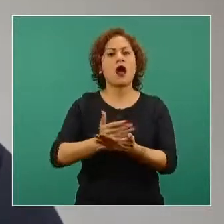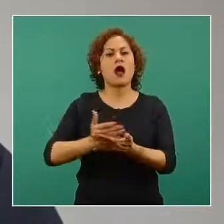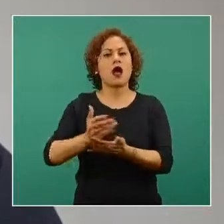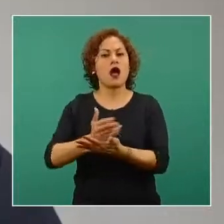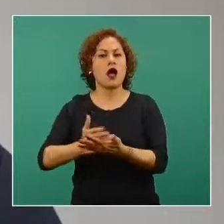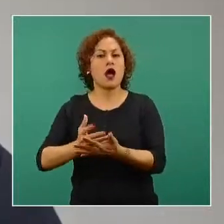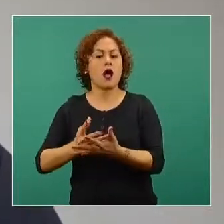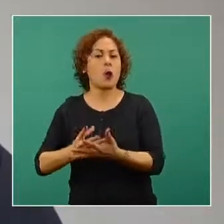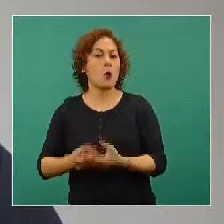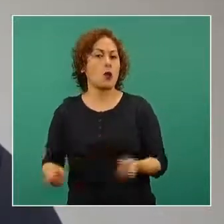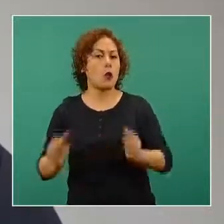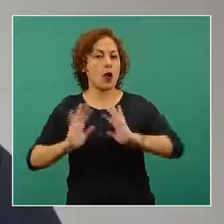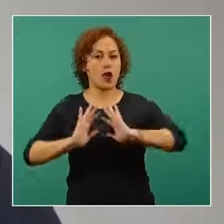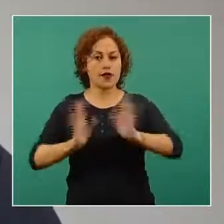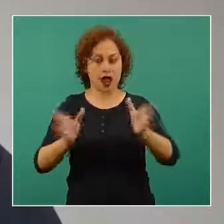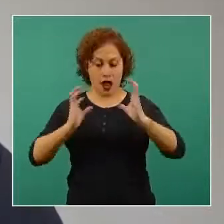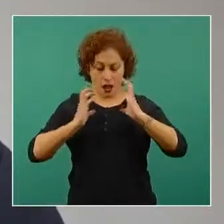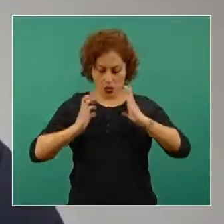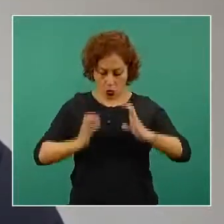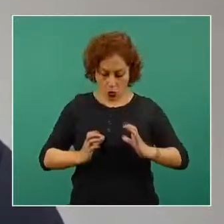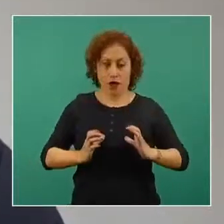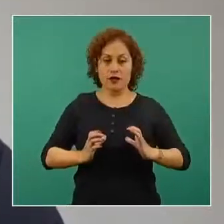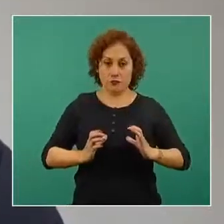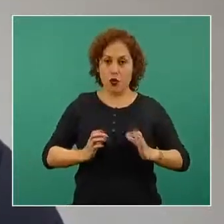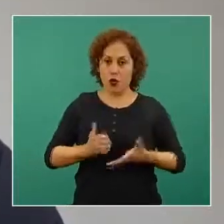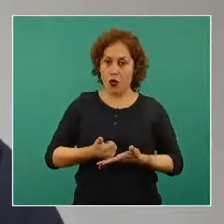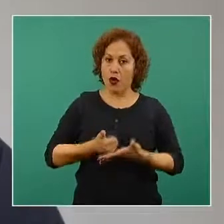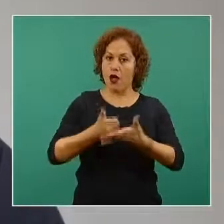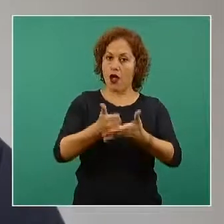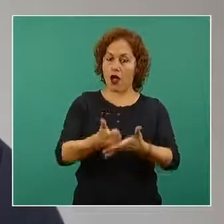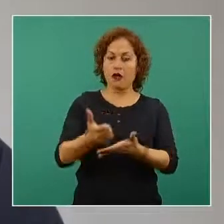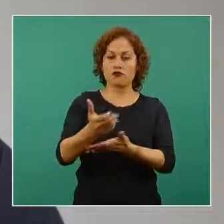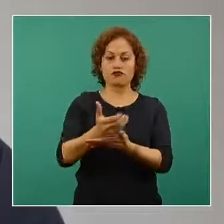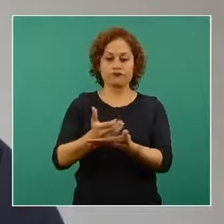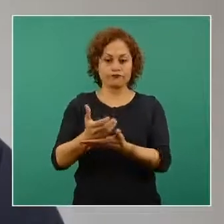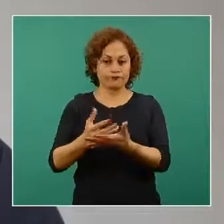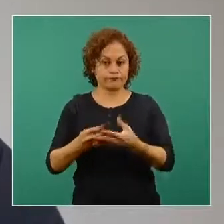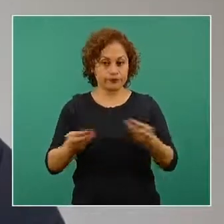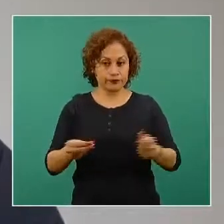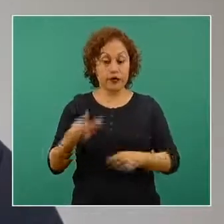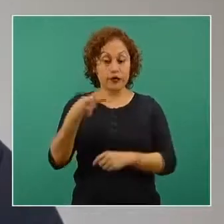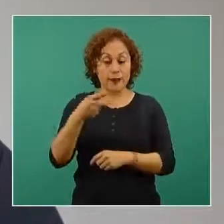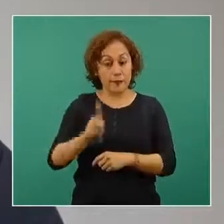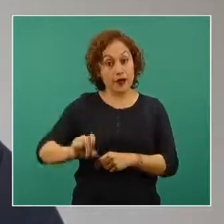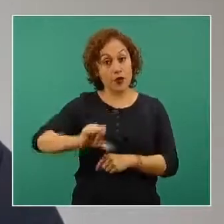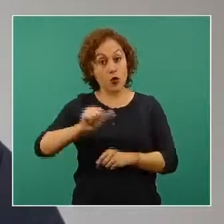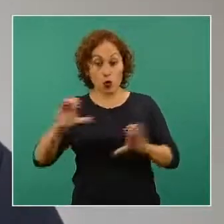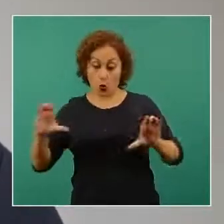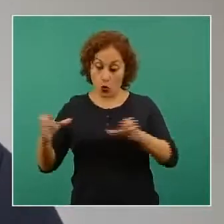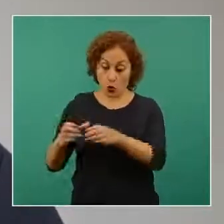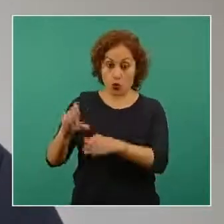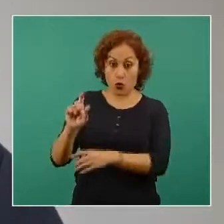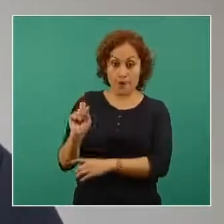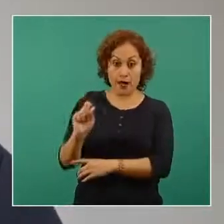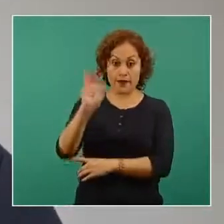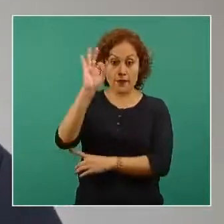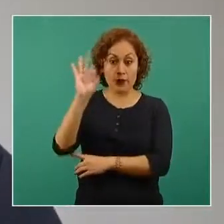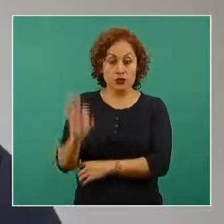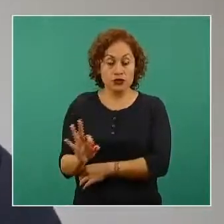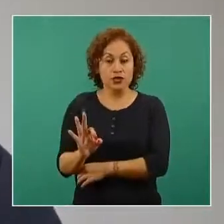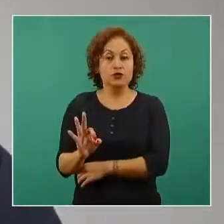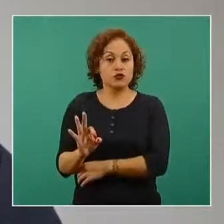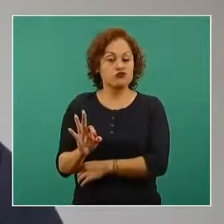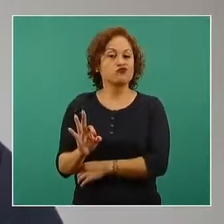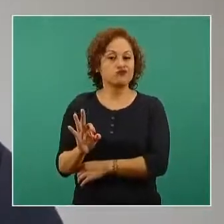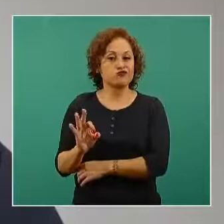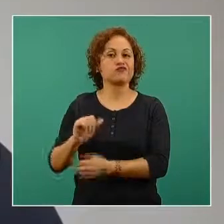mayor problema, logra controlar y logra sanar a la persona. Hay un 20% que puede sí transitar a lo que se conoce como